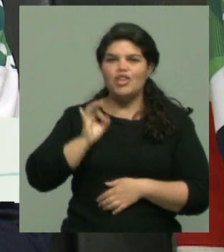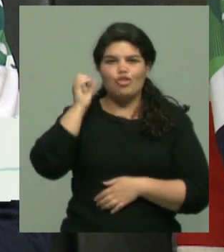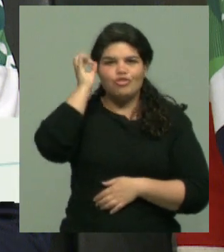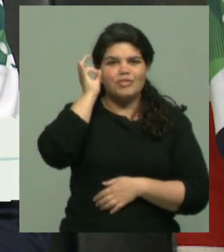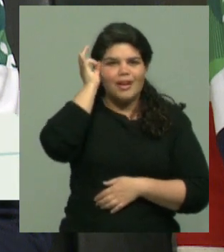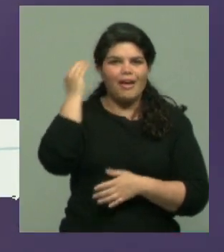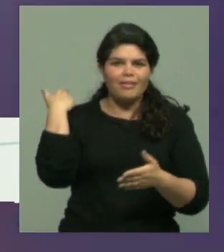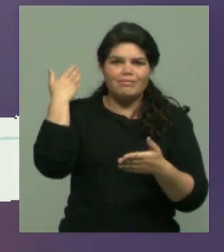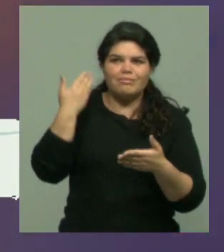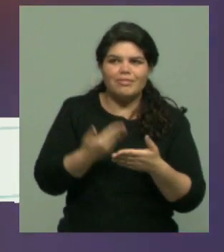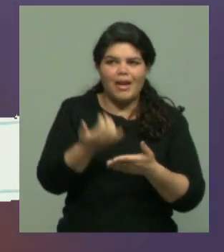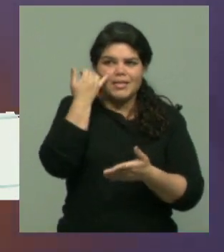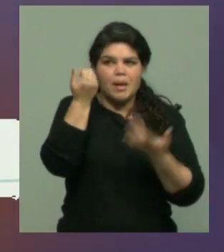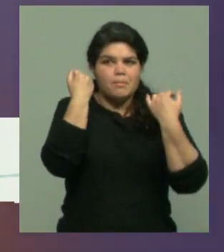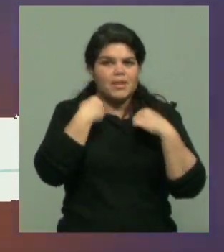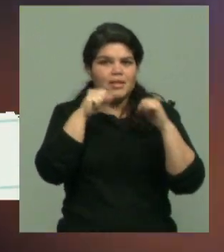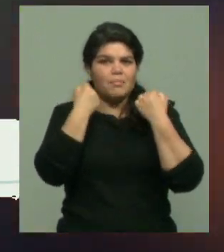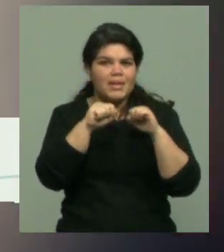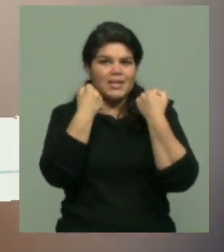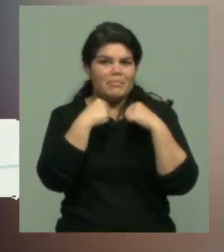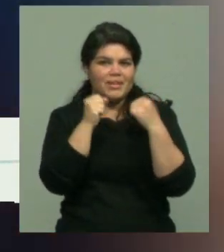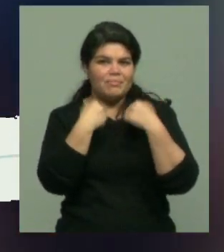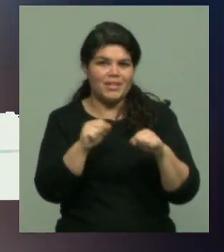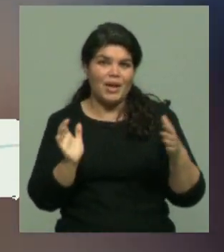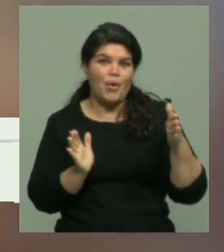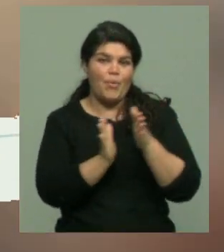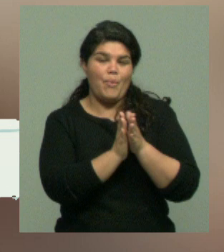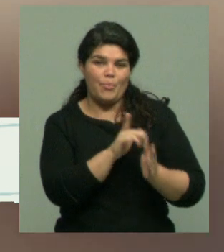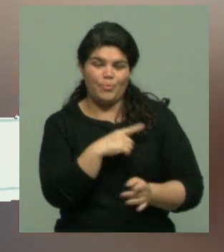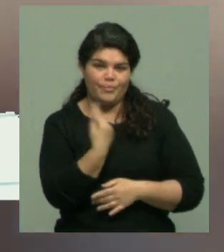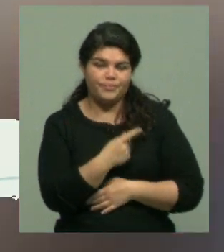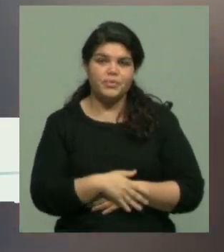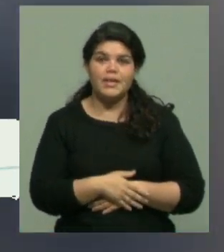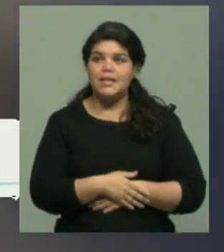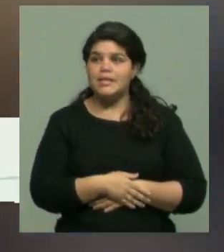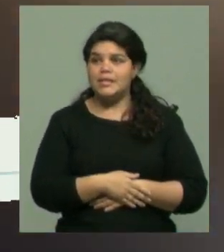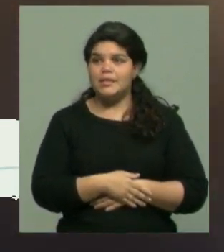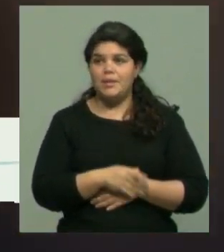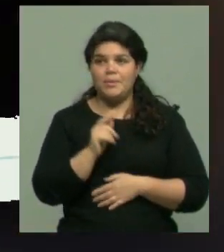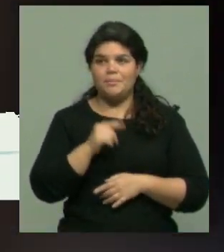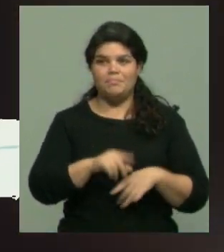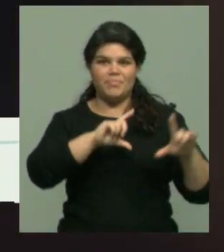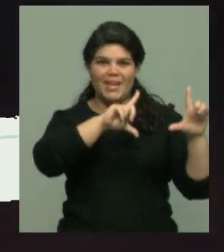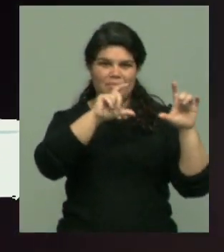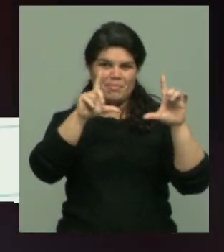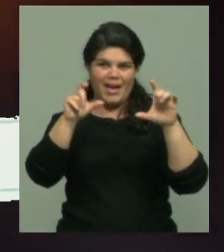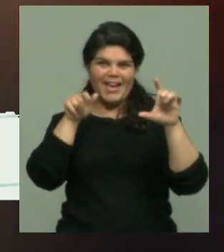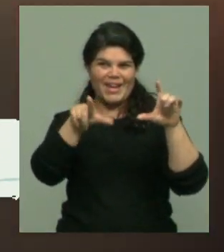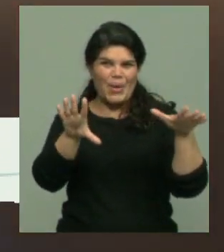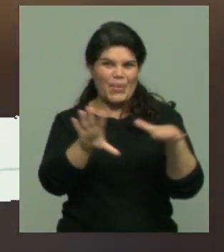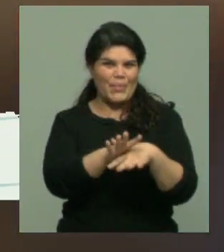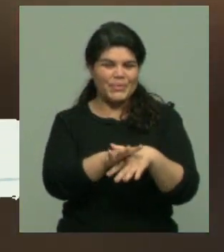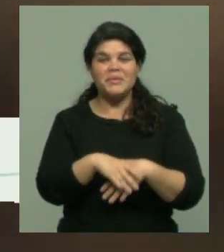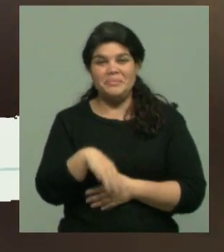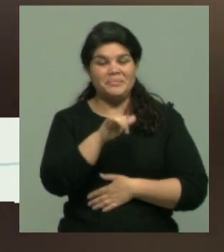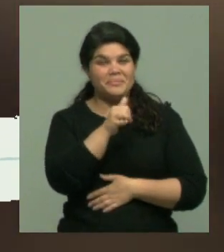con nosotros. Entonces, lo que él obtuvo este fin de semana, este cuarto dan... Estamos viendo imágenes del momento, ¿no? Claro,